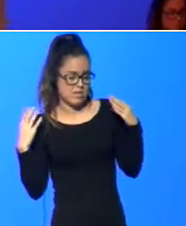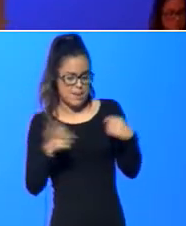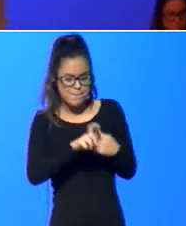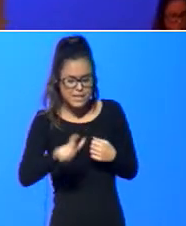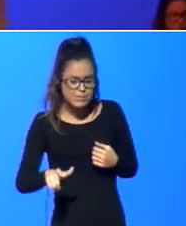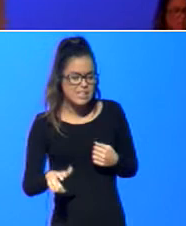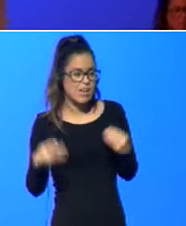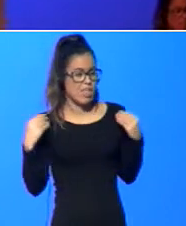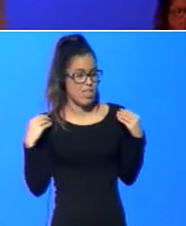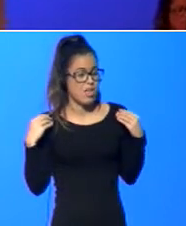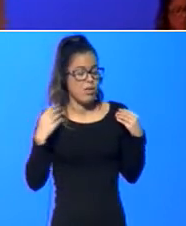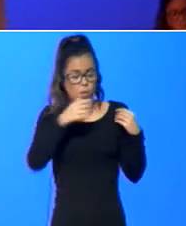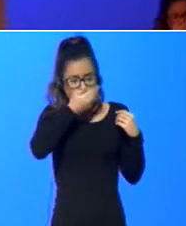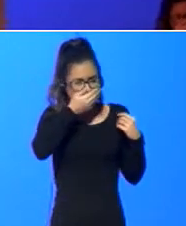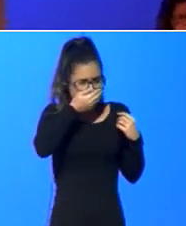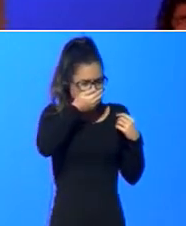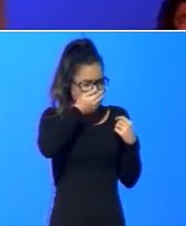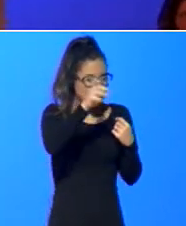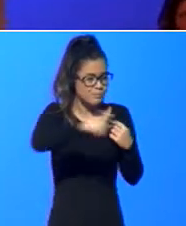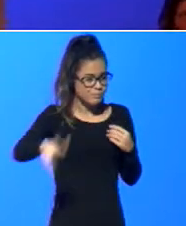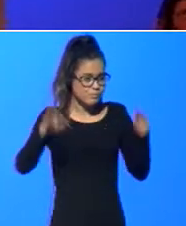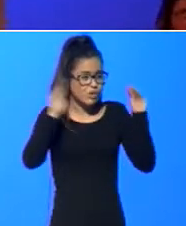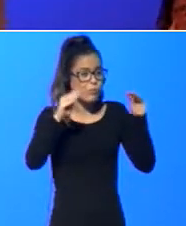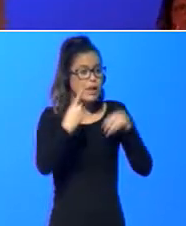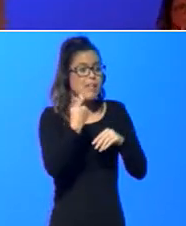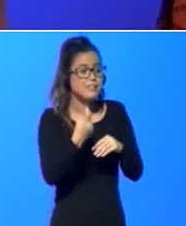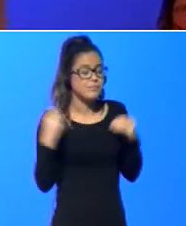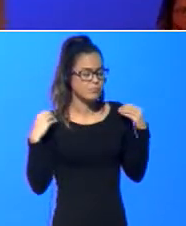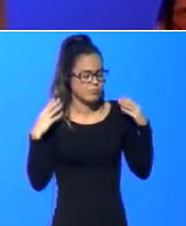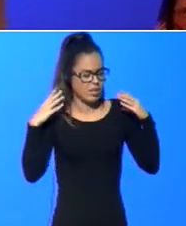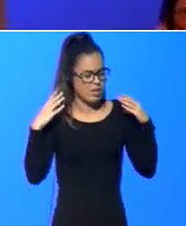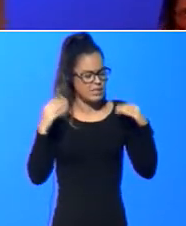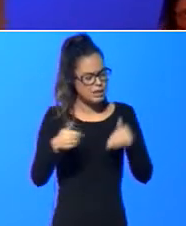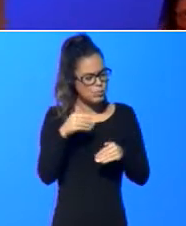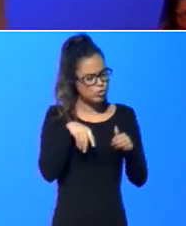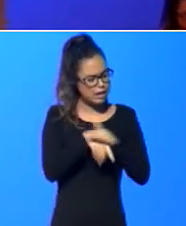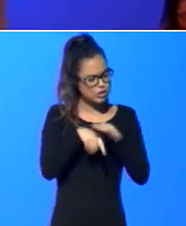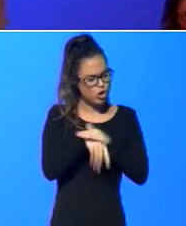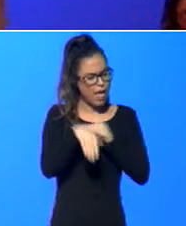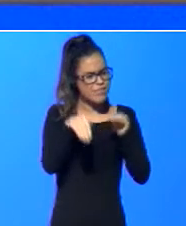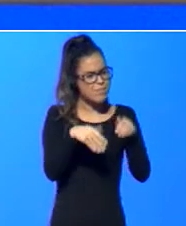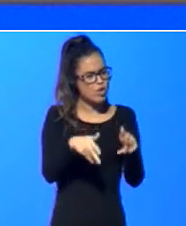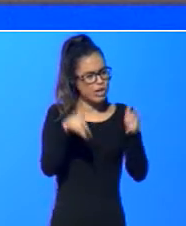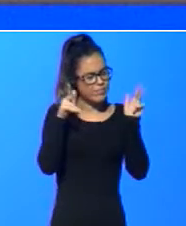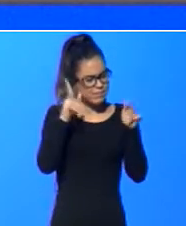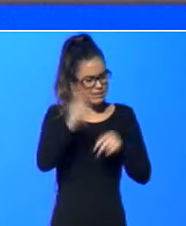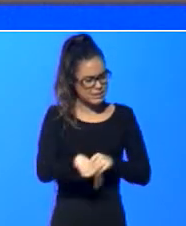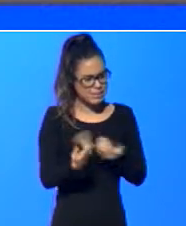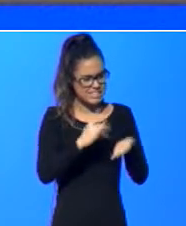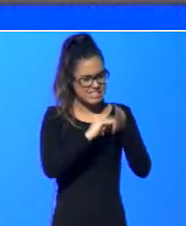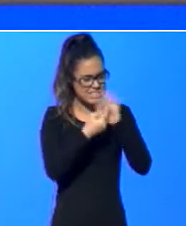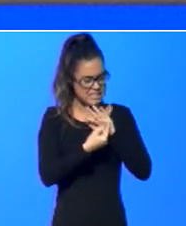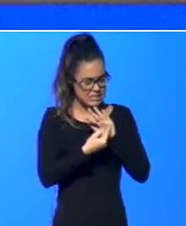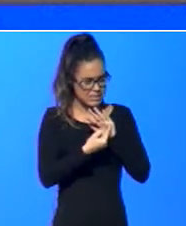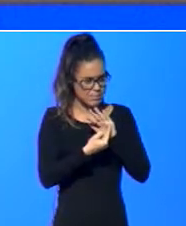en competencias, que hay que gestionar democráticamente los sistemas,